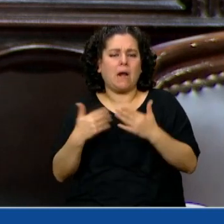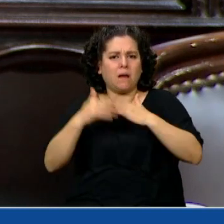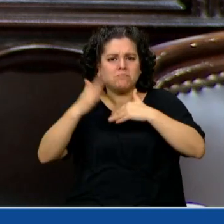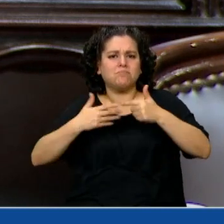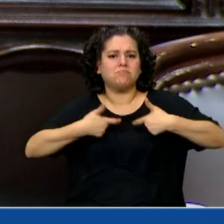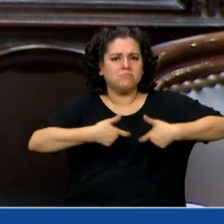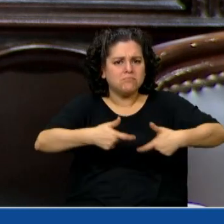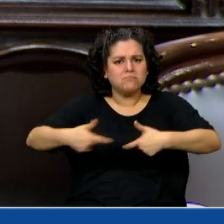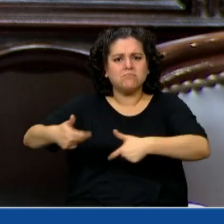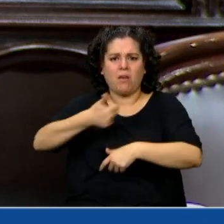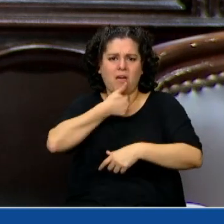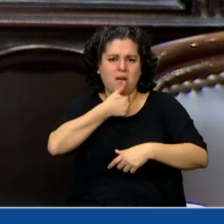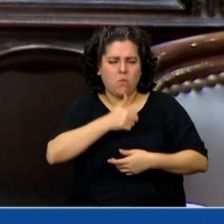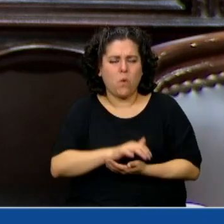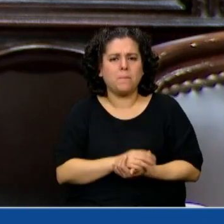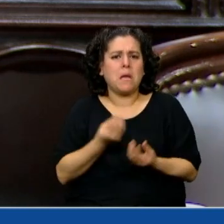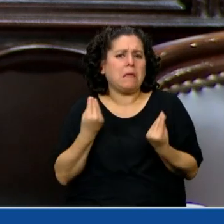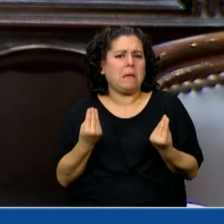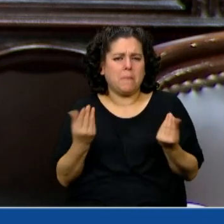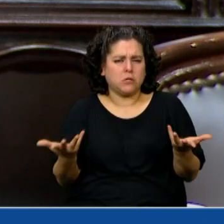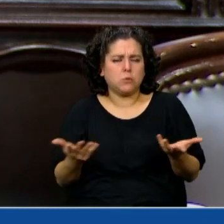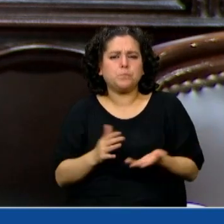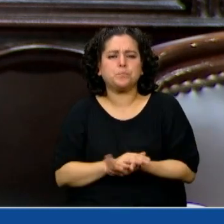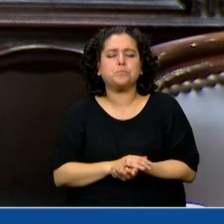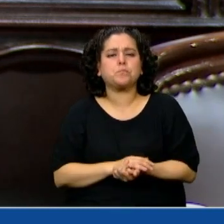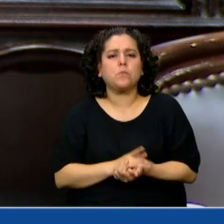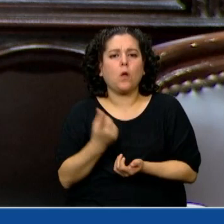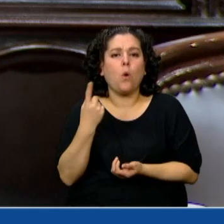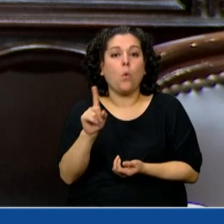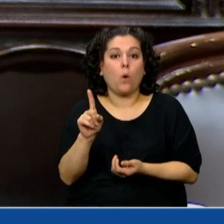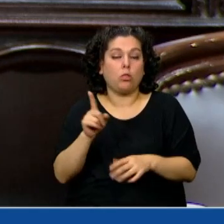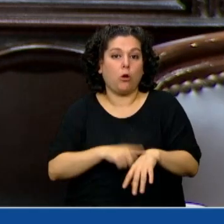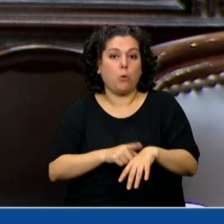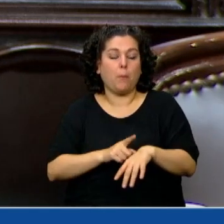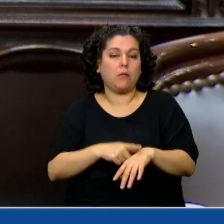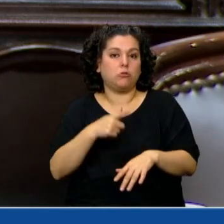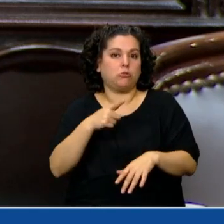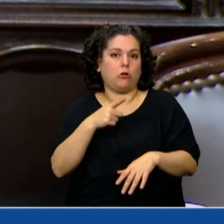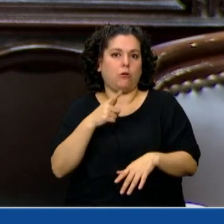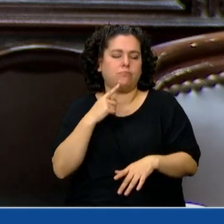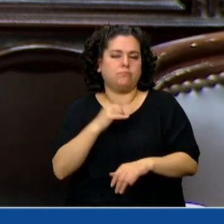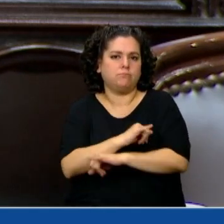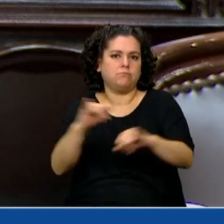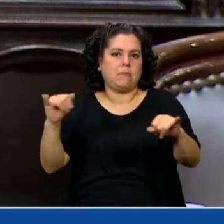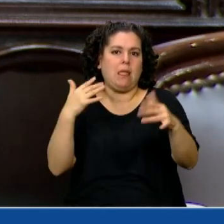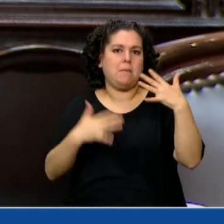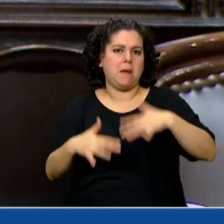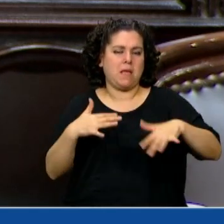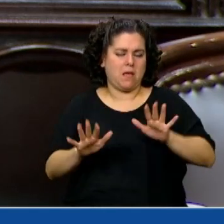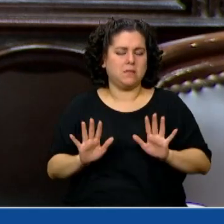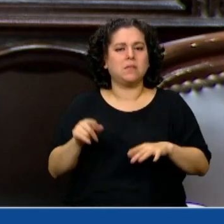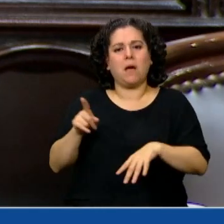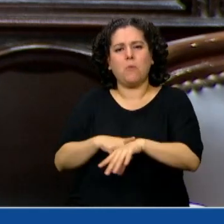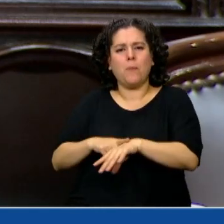obras. ¿Qué pasó? Cuando se declaró la emergencia, como dijo el